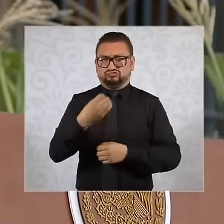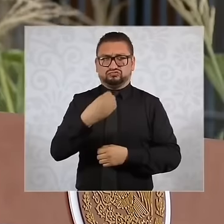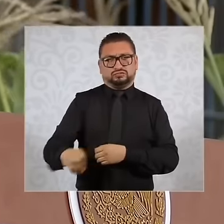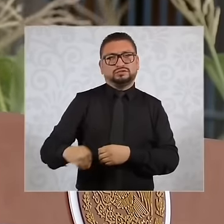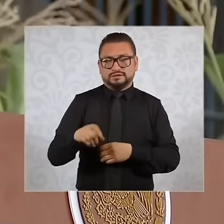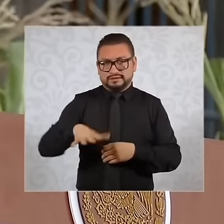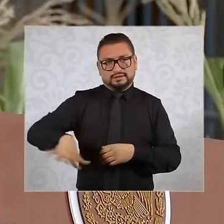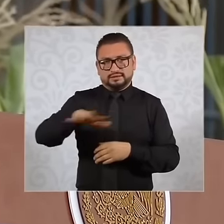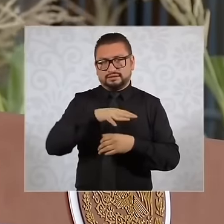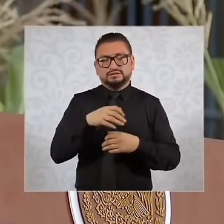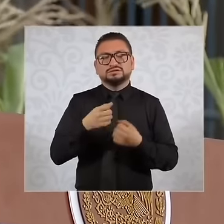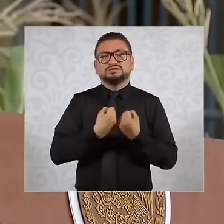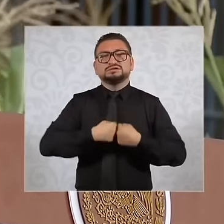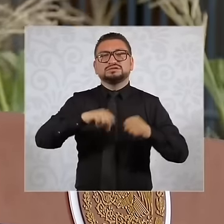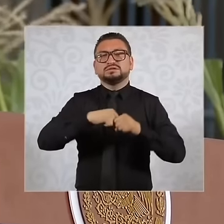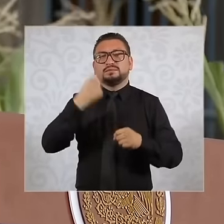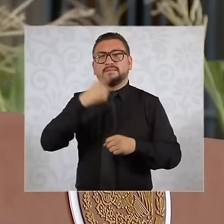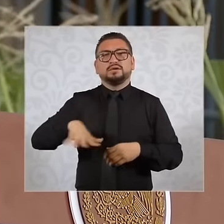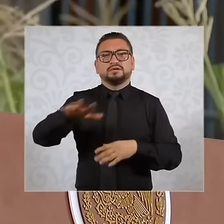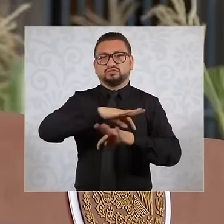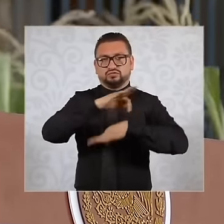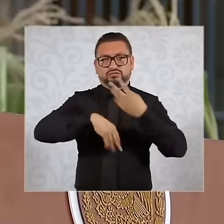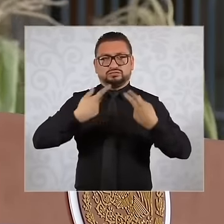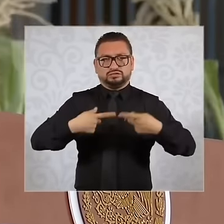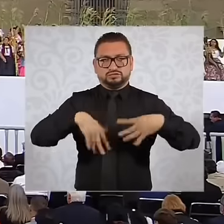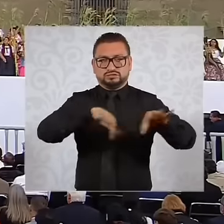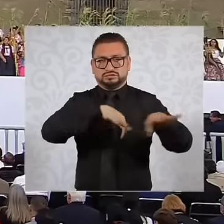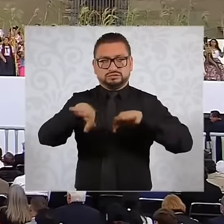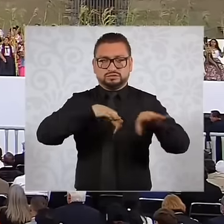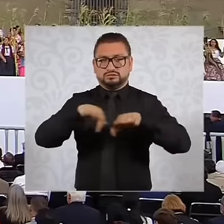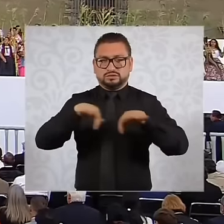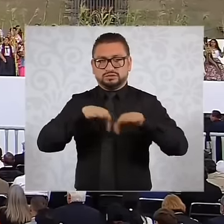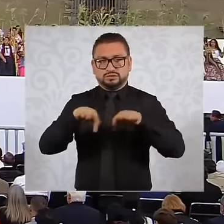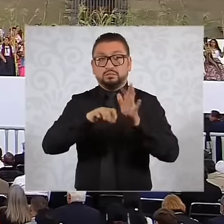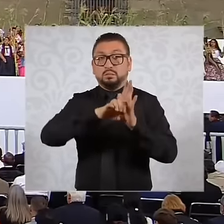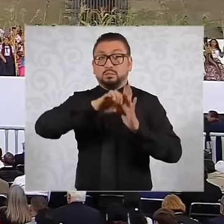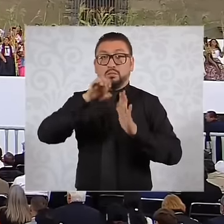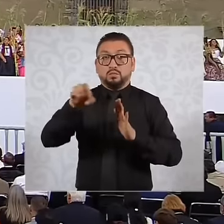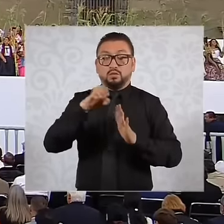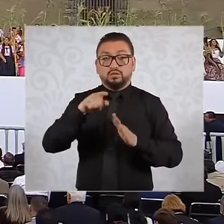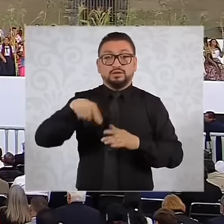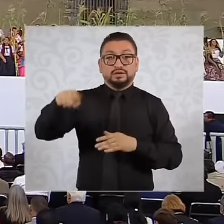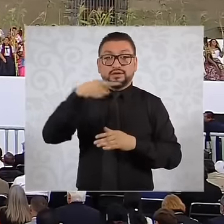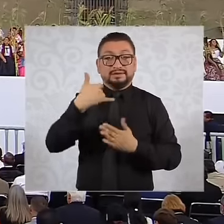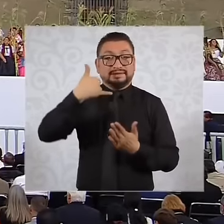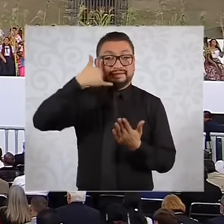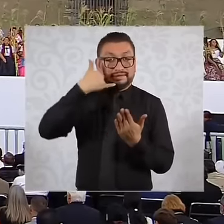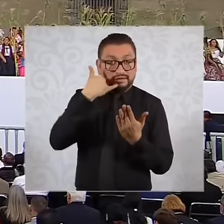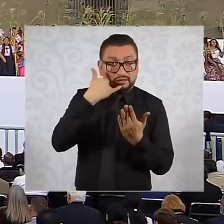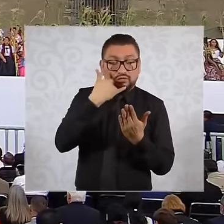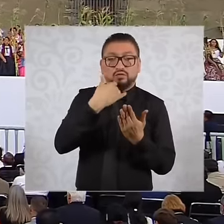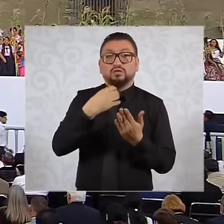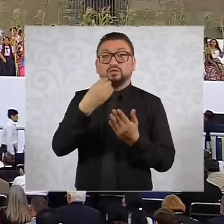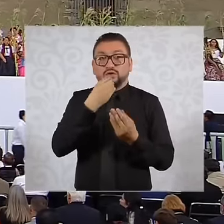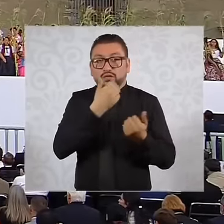seguridad social para las y los trabajadores repartidores de aplicaciones telefónicas.